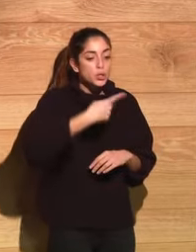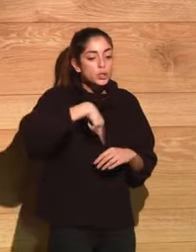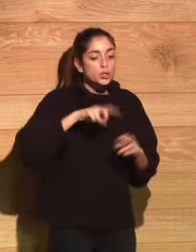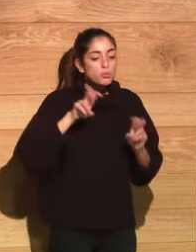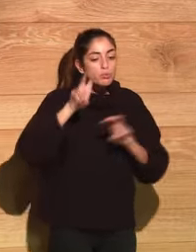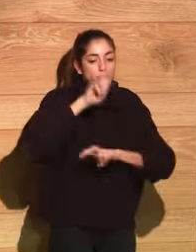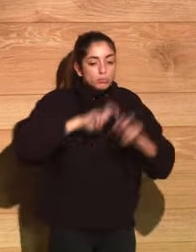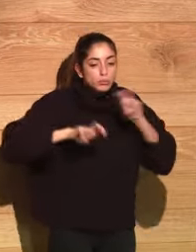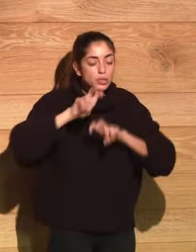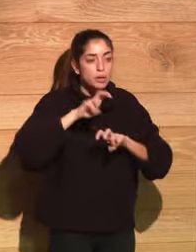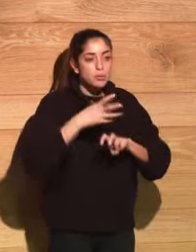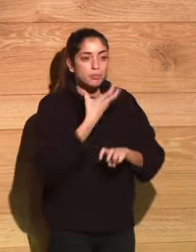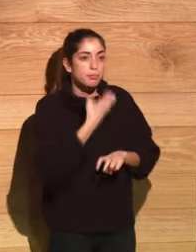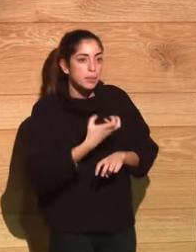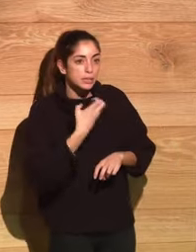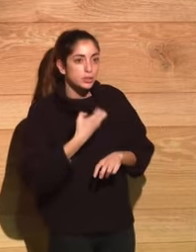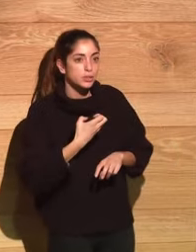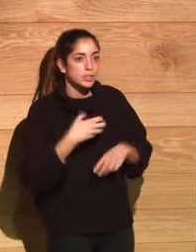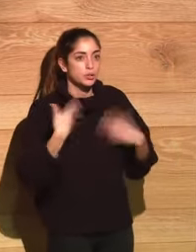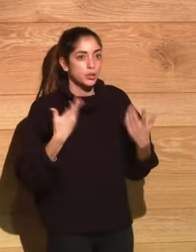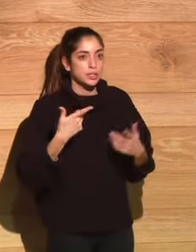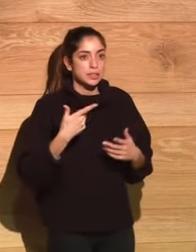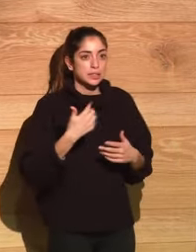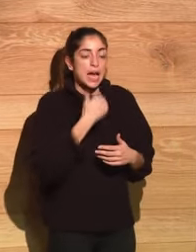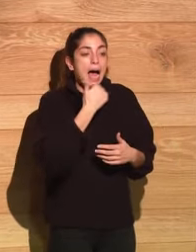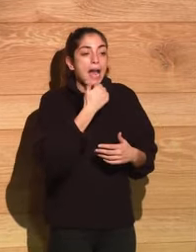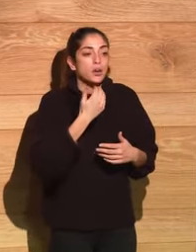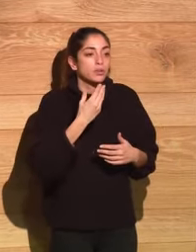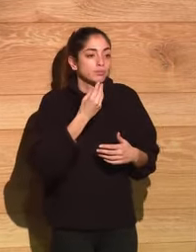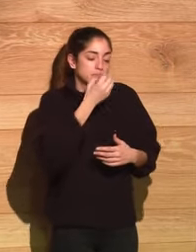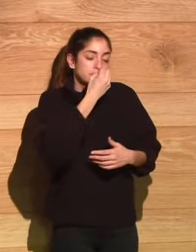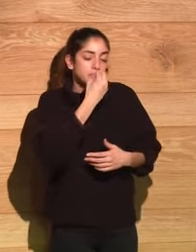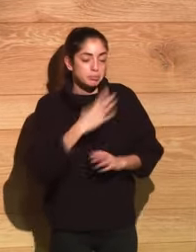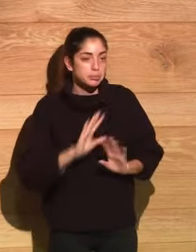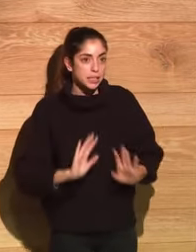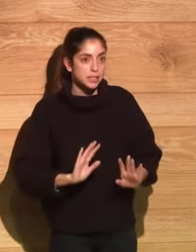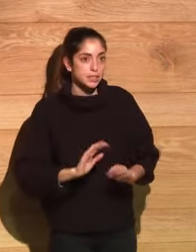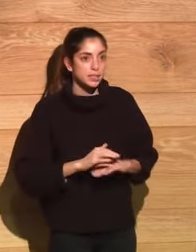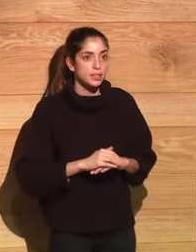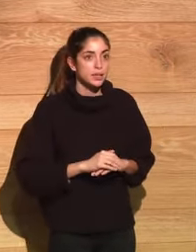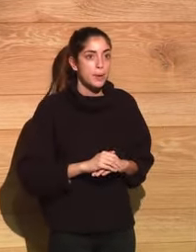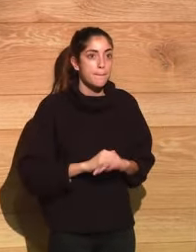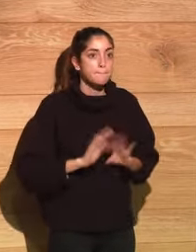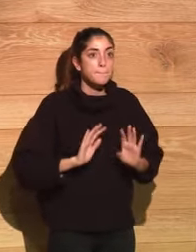cualquier cosa que se llame Platón ya nos parece que está bien. Donde estaban,